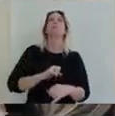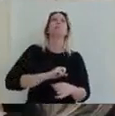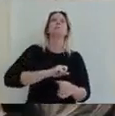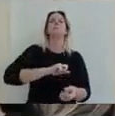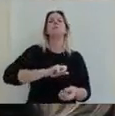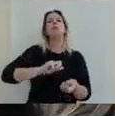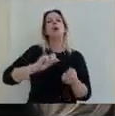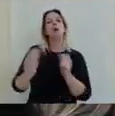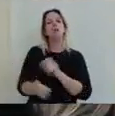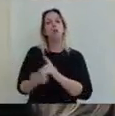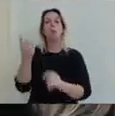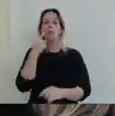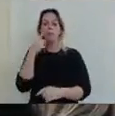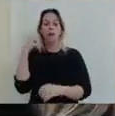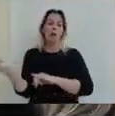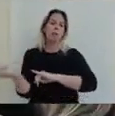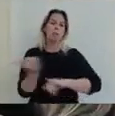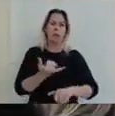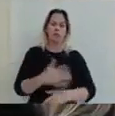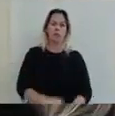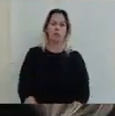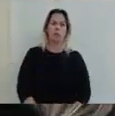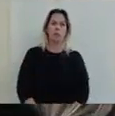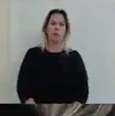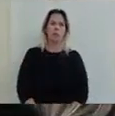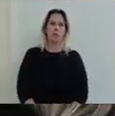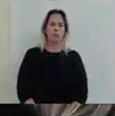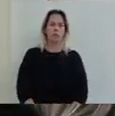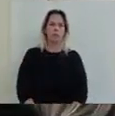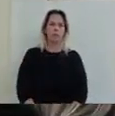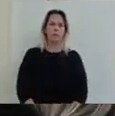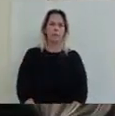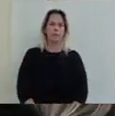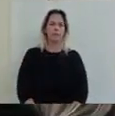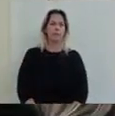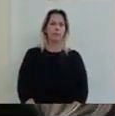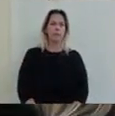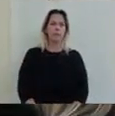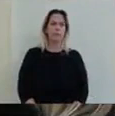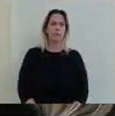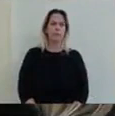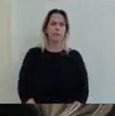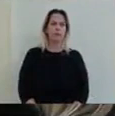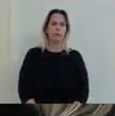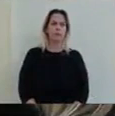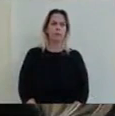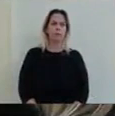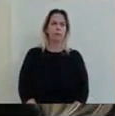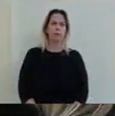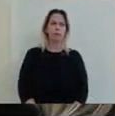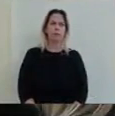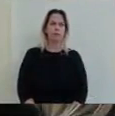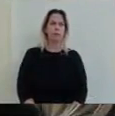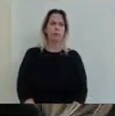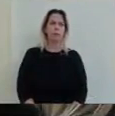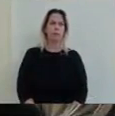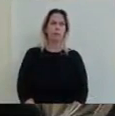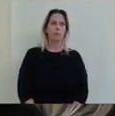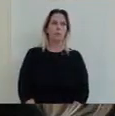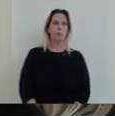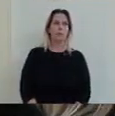es el pase a comisión para trabajar al respecto con referencia al ingreso que ya ha sido depositado en las